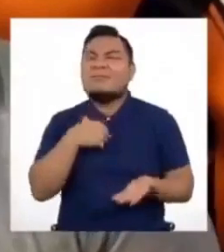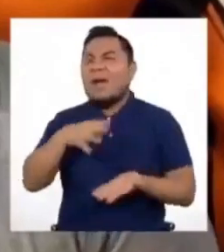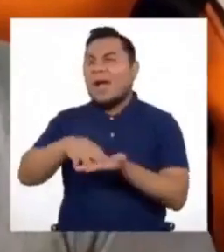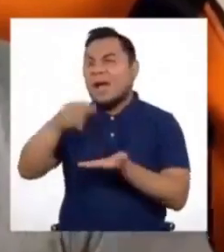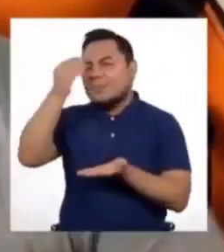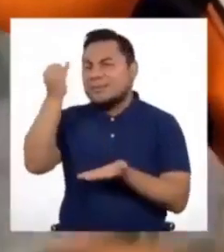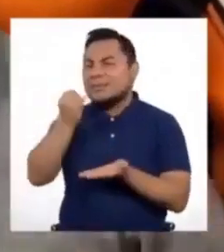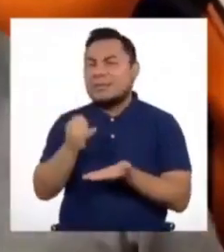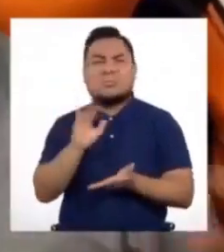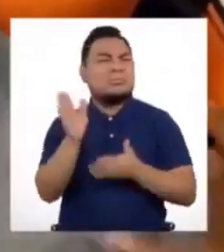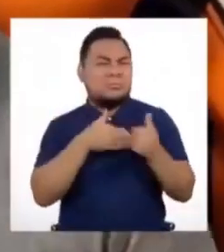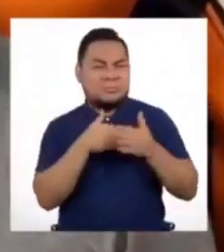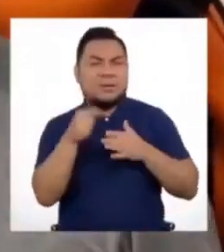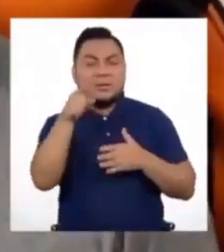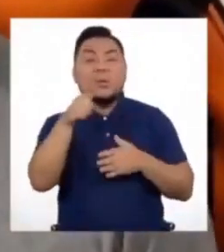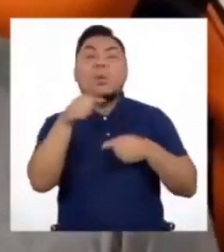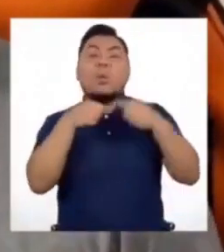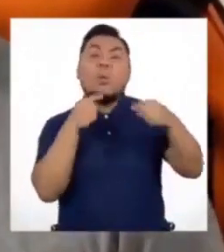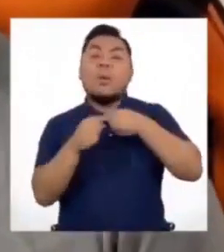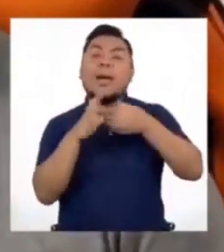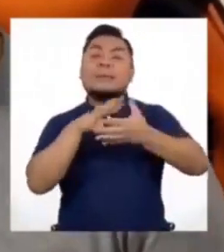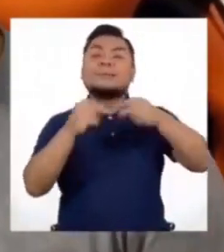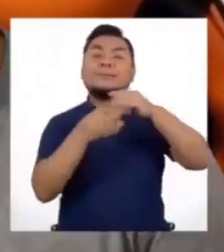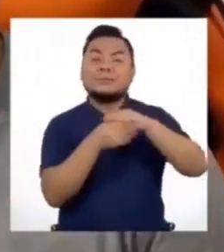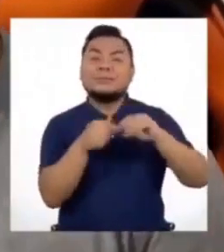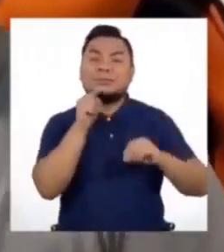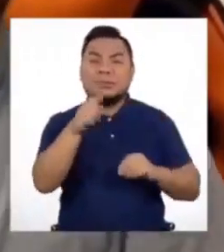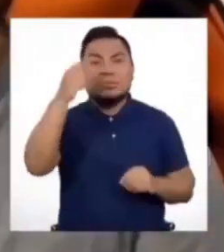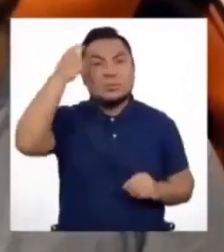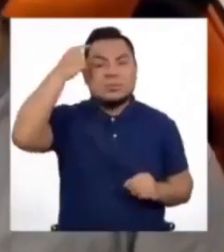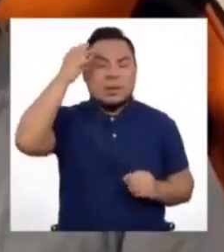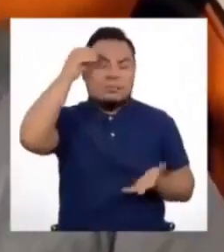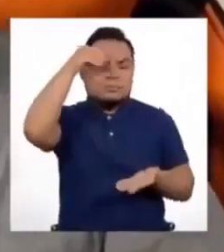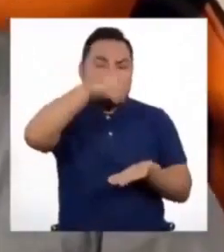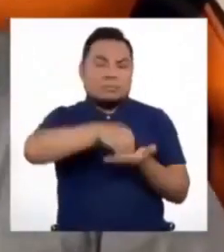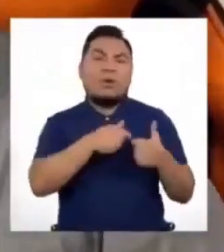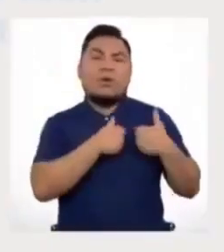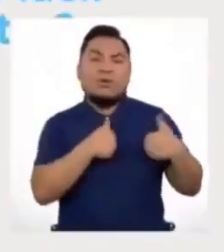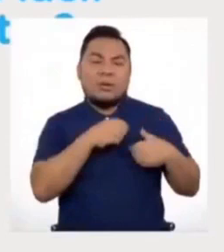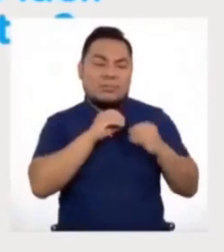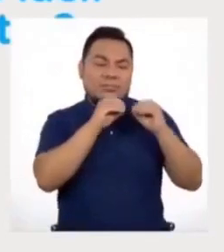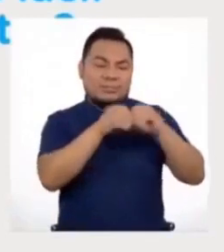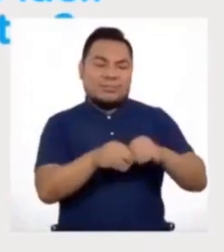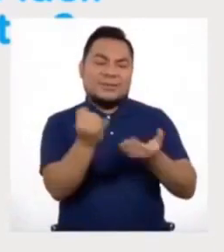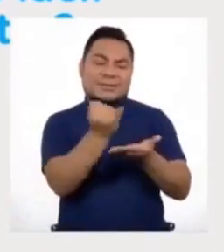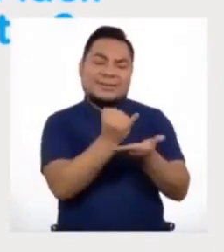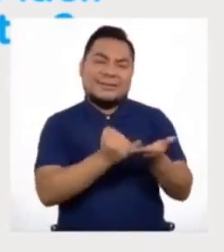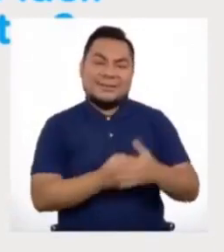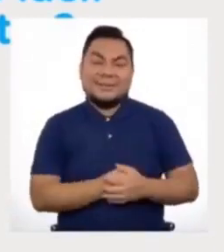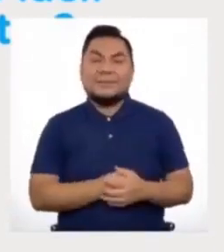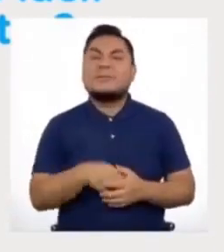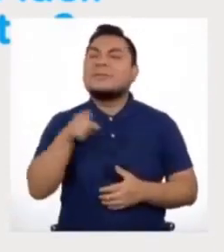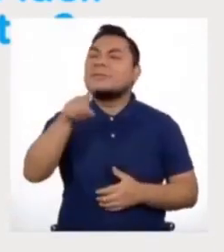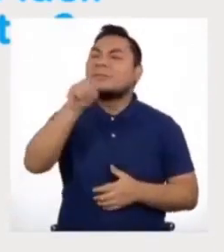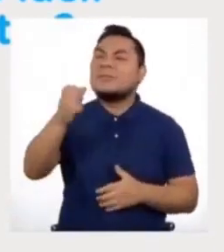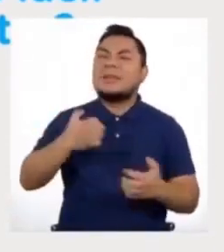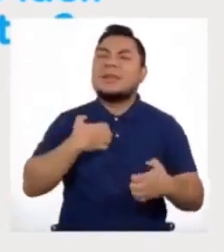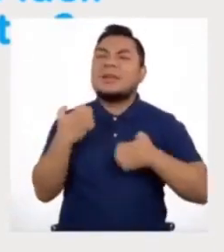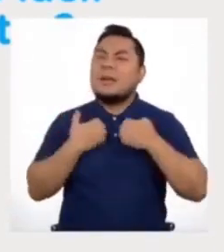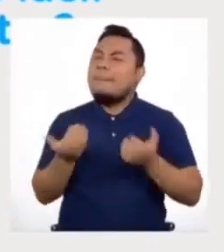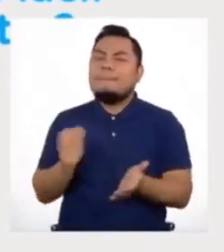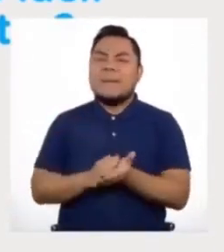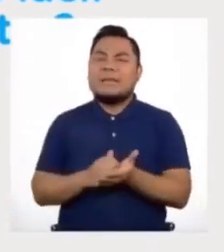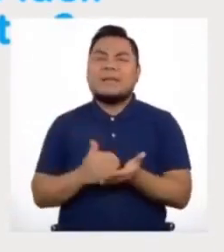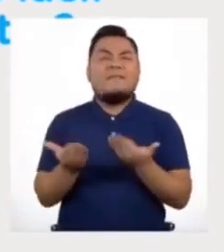cosa u otra, lo importante es que nos cuentes la historia que está en tu mente y en tu corazón. ¿Qué emociones te resulta más fácil y